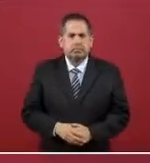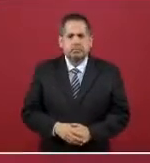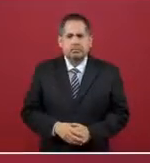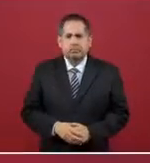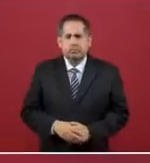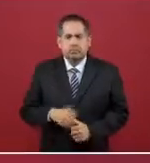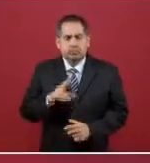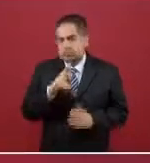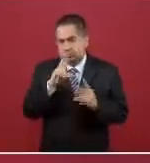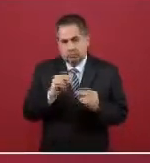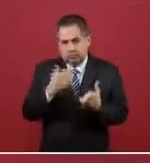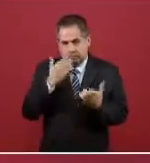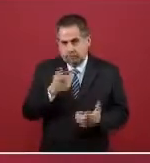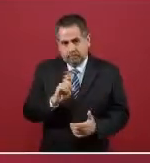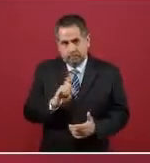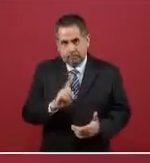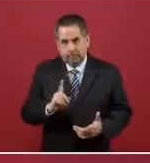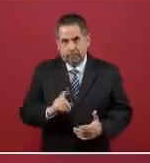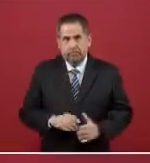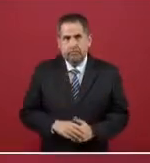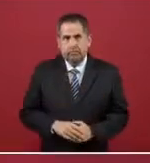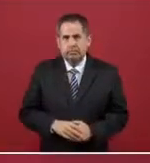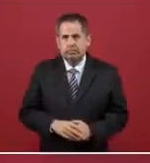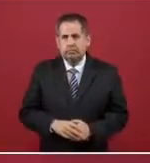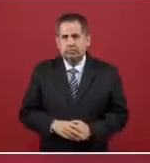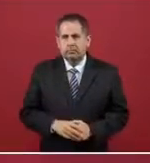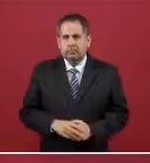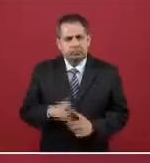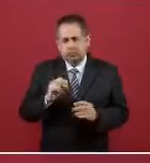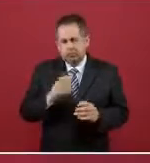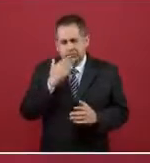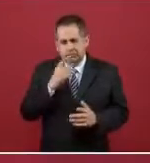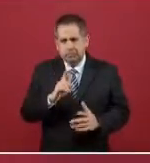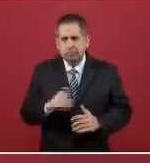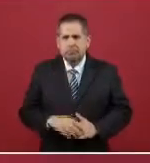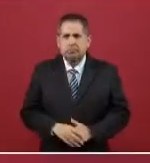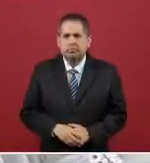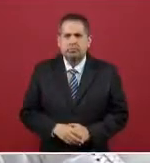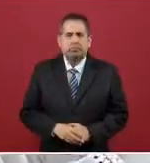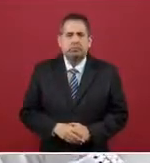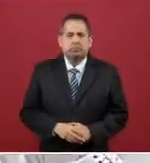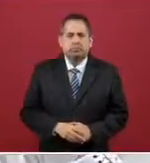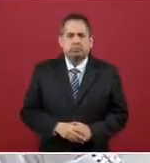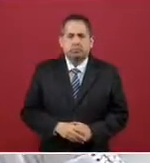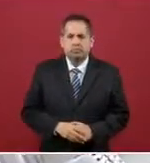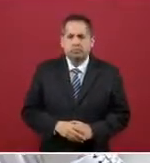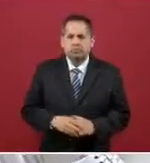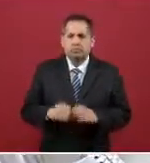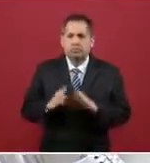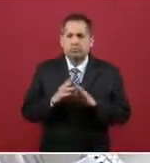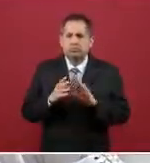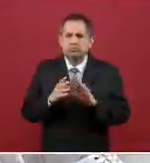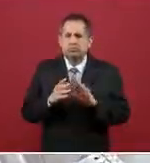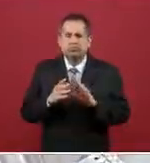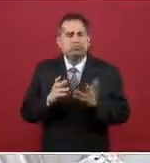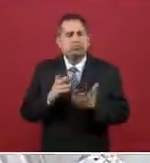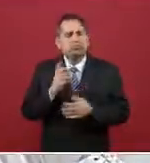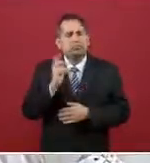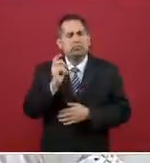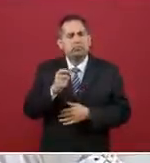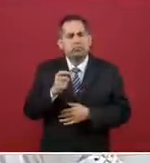no está bien. Larín no está bien. Digo, también son instituciones autónomas. Sí, entonces... es que